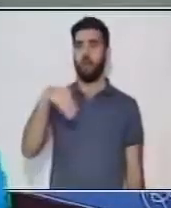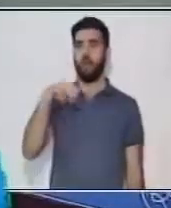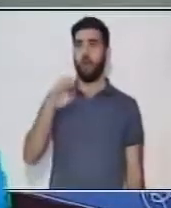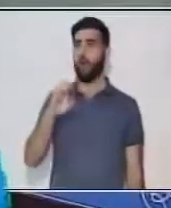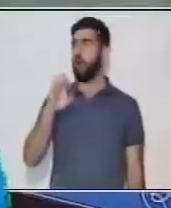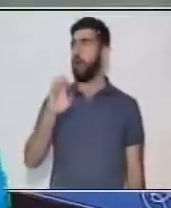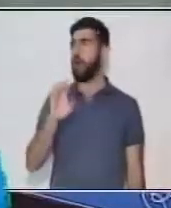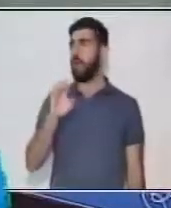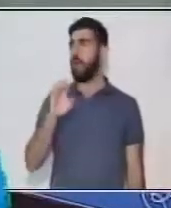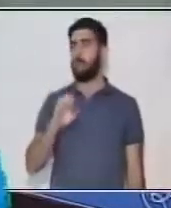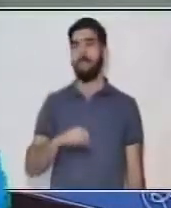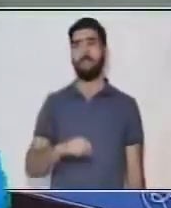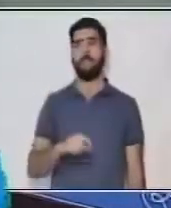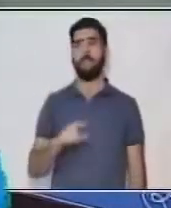en tiempo